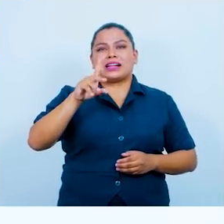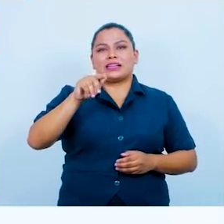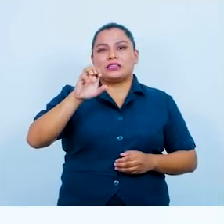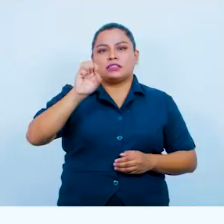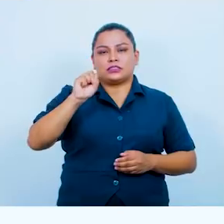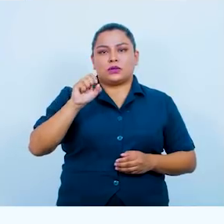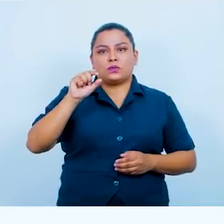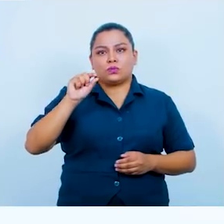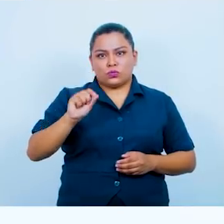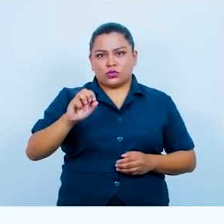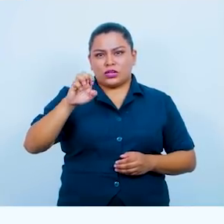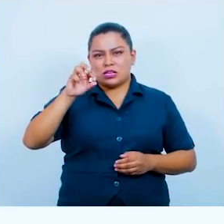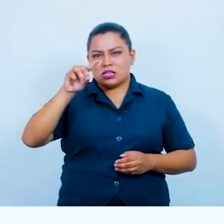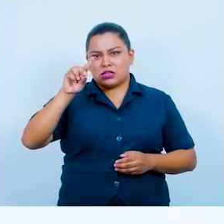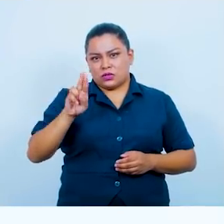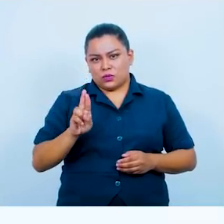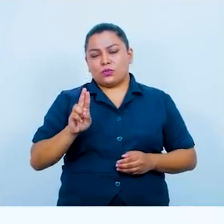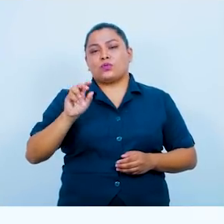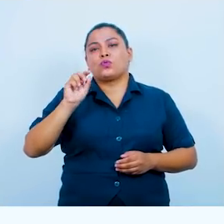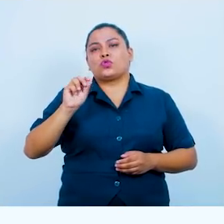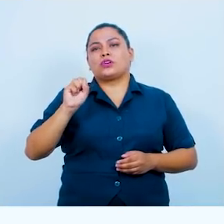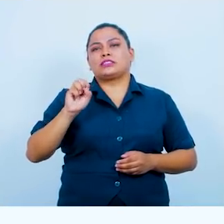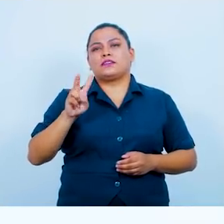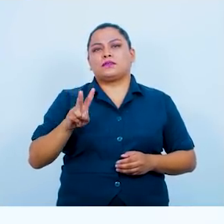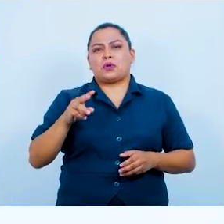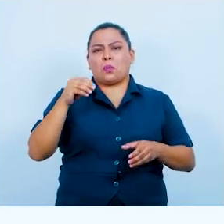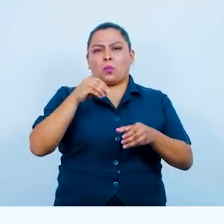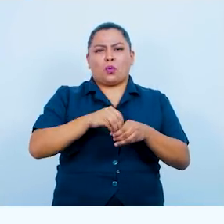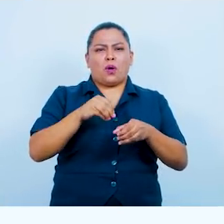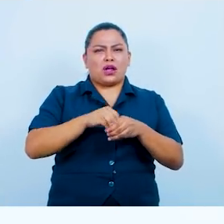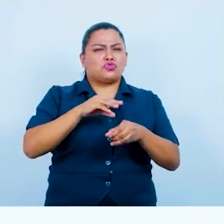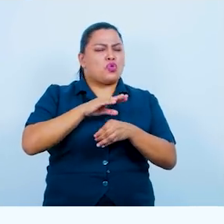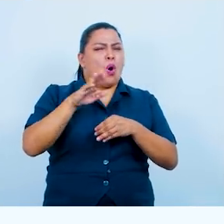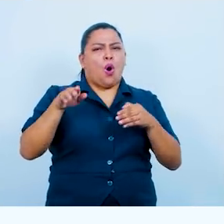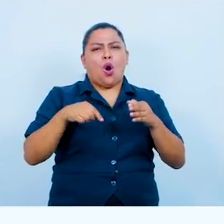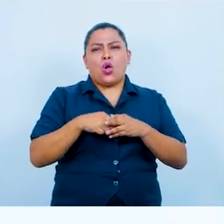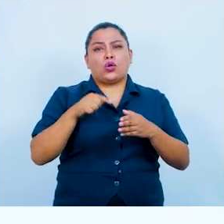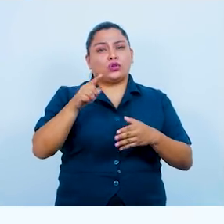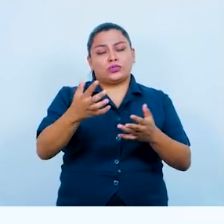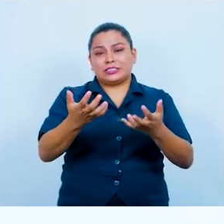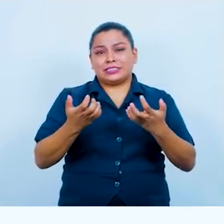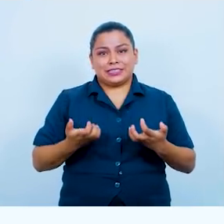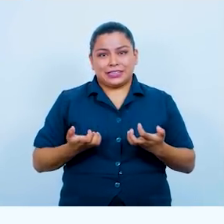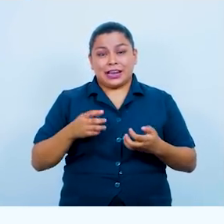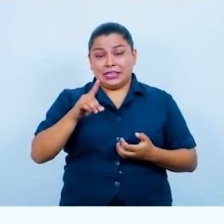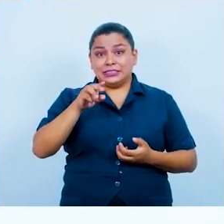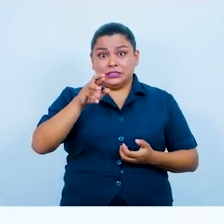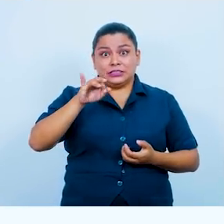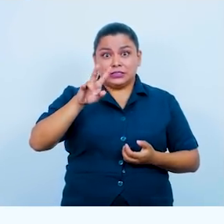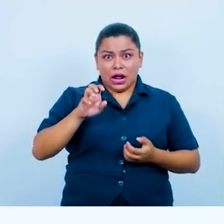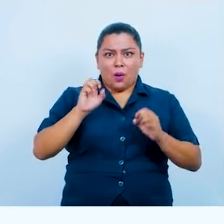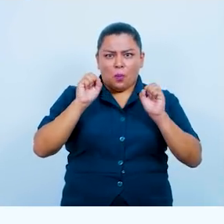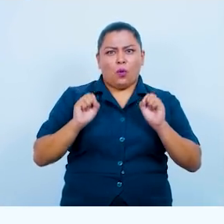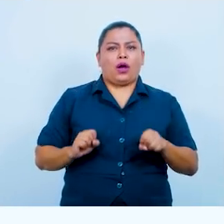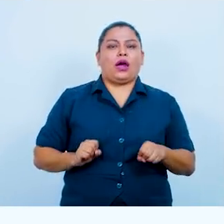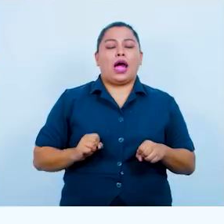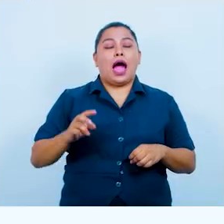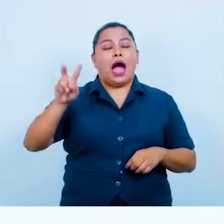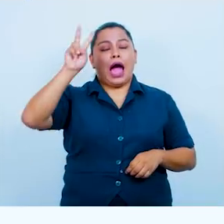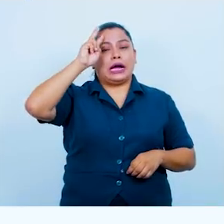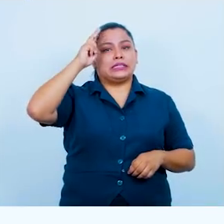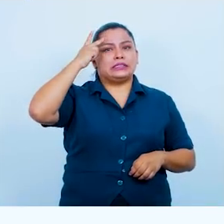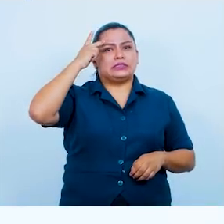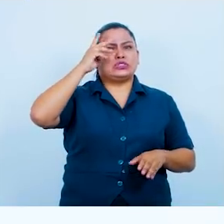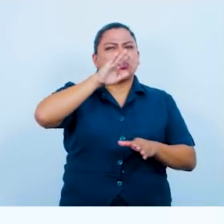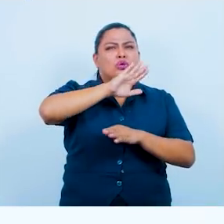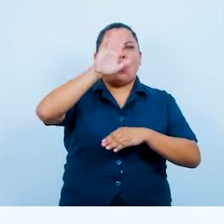@clases.edu.sv es que contamos con almacenamiento ilimitado en el Google Drive. Esto significa que podemos alojar todos